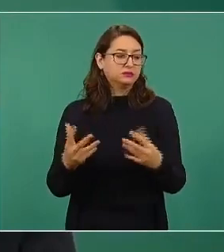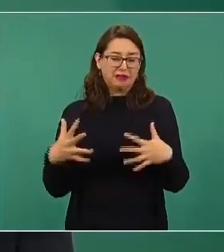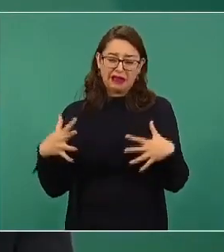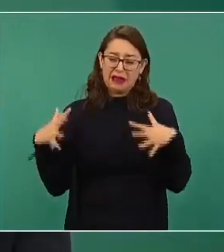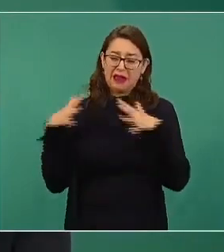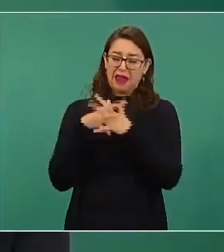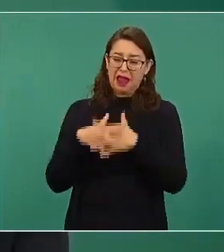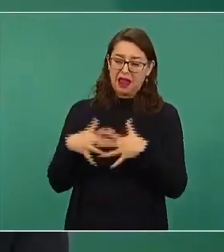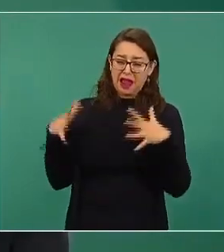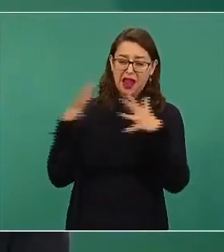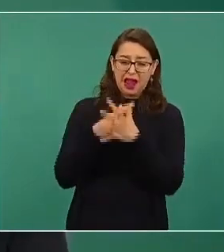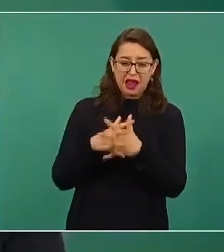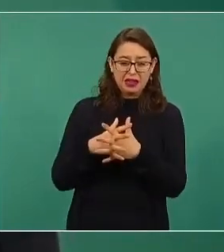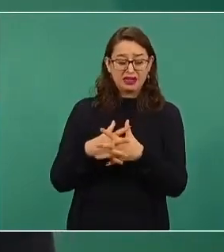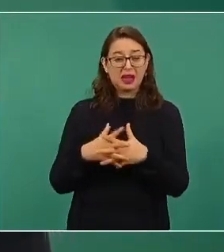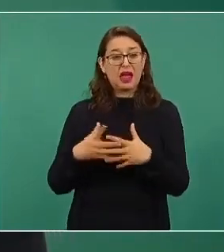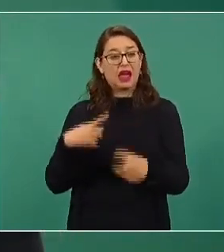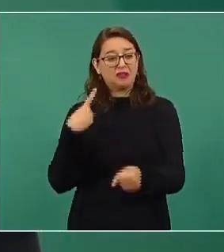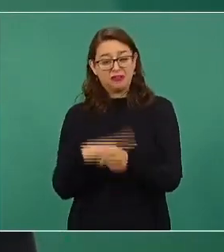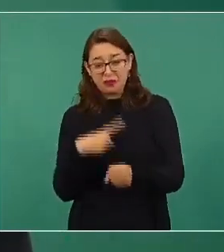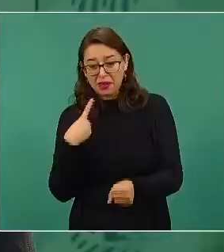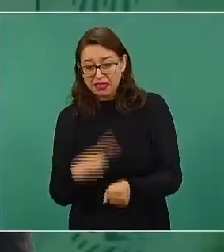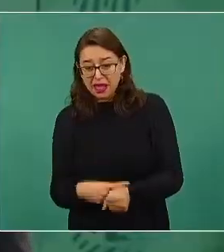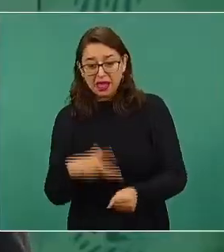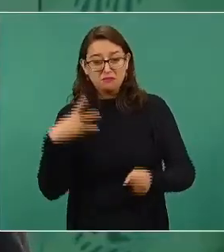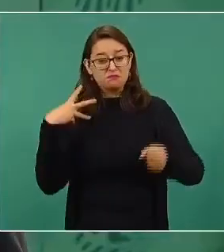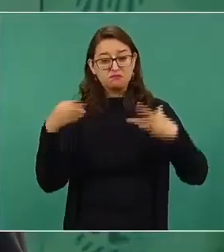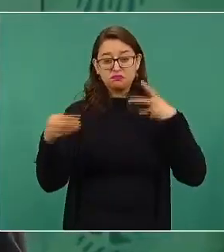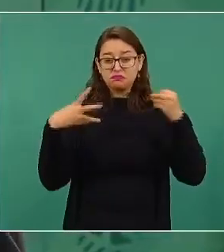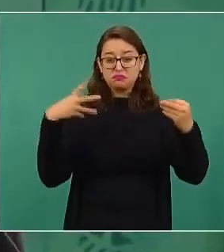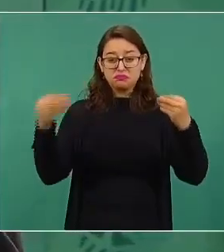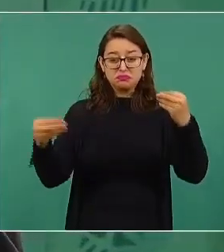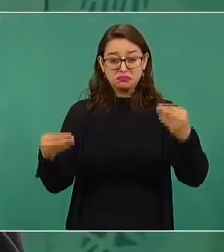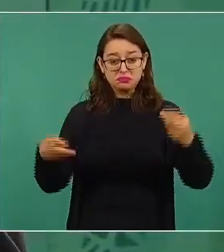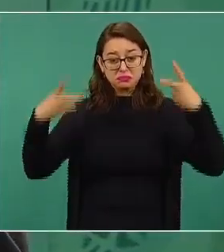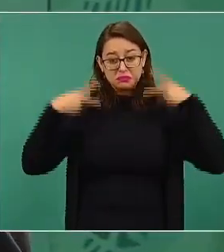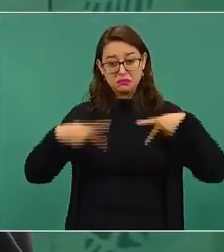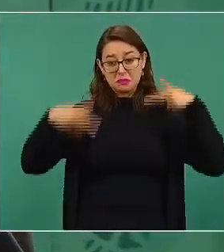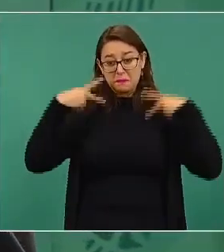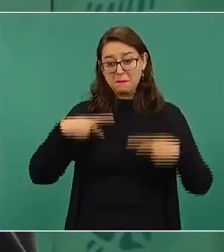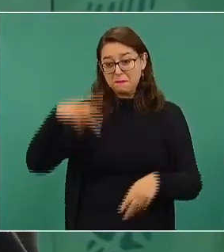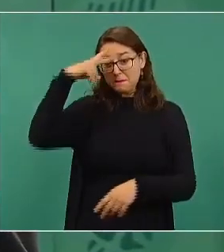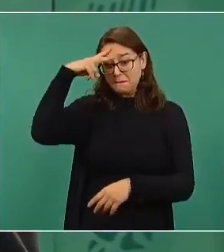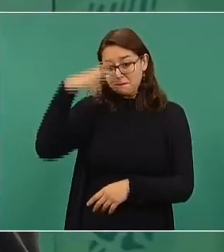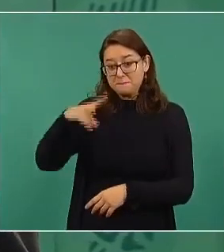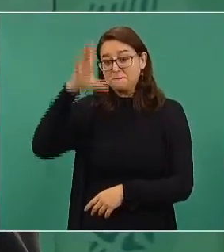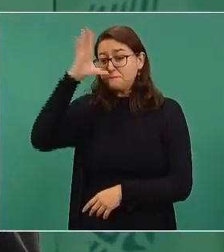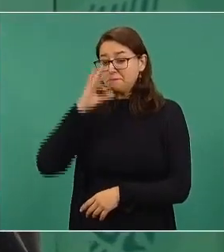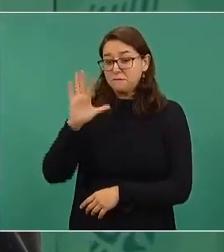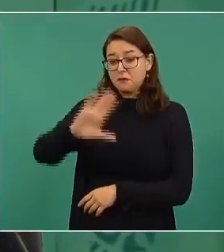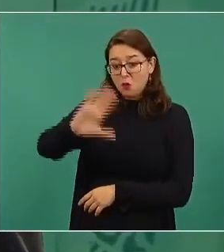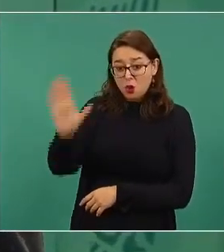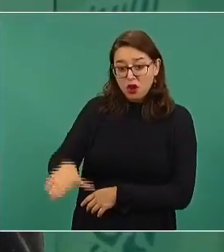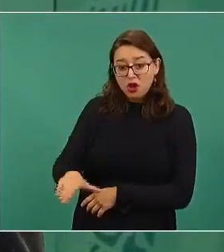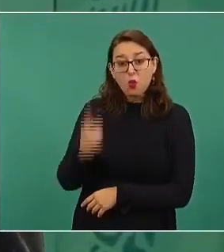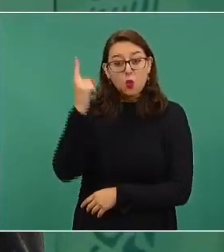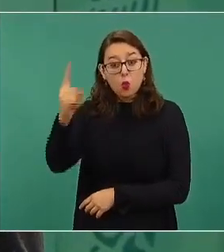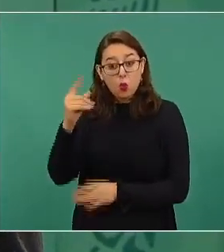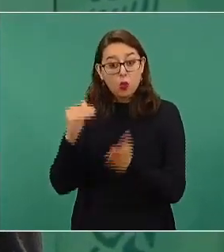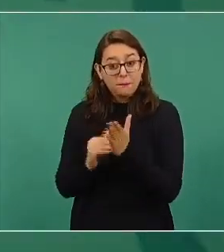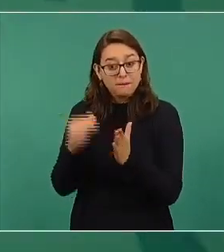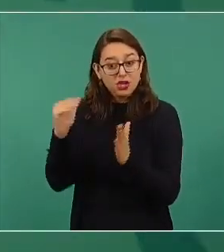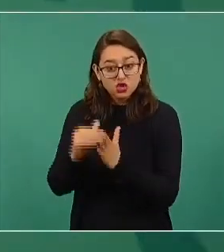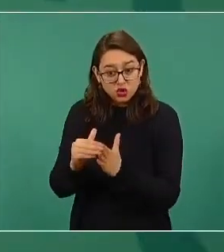violencia y por epidemias, 1 millón de mexicanos. Pero gracias a